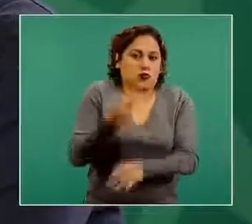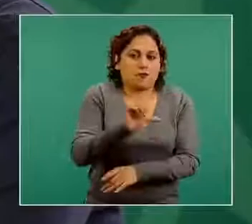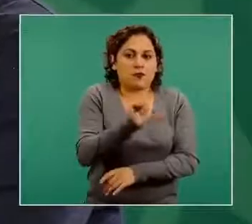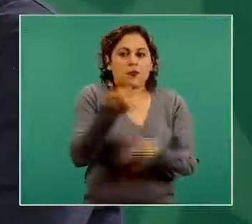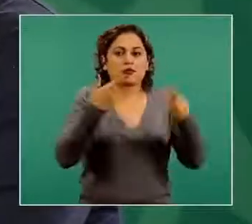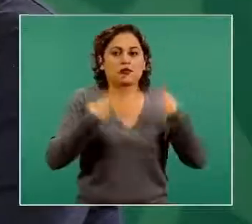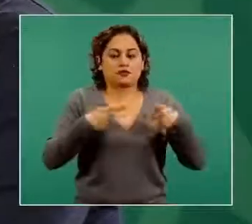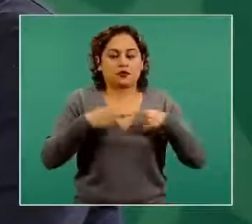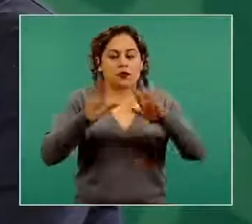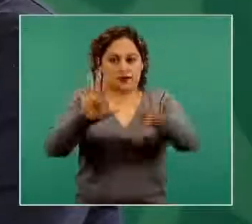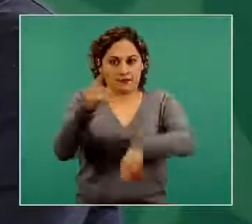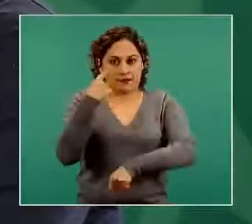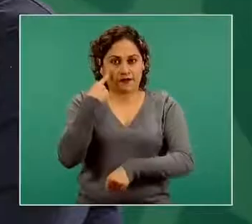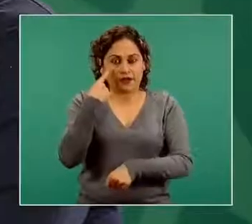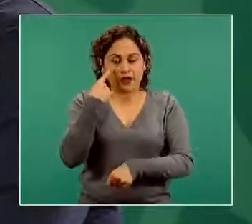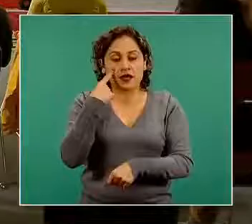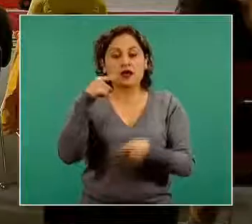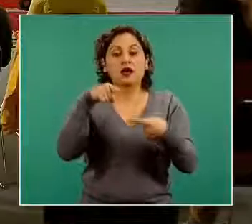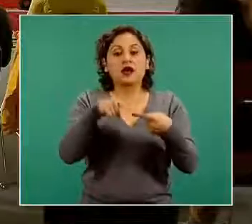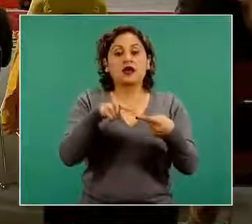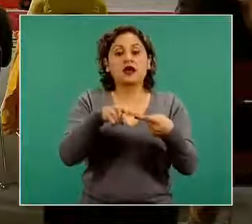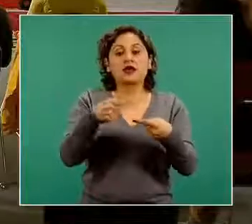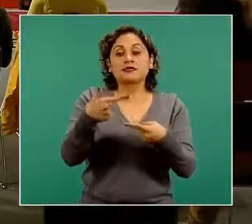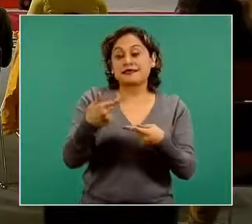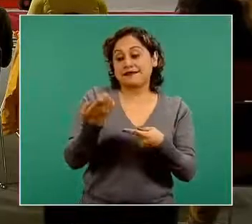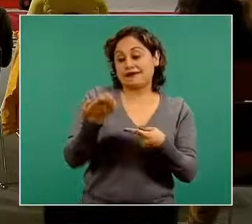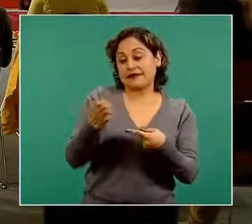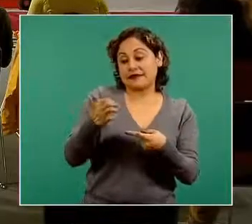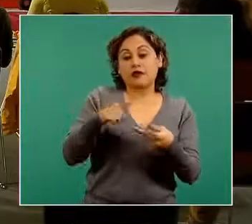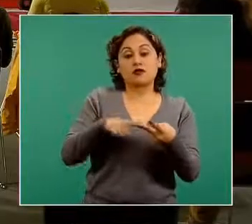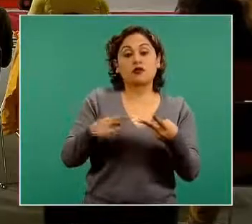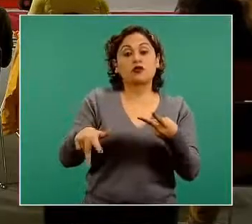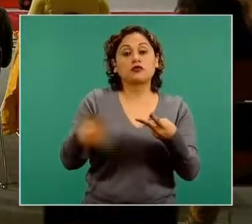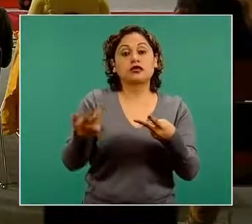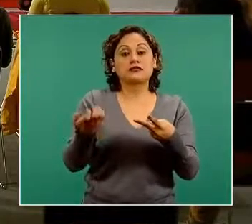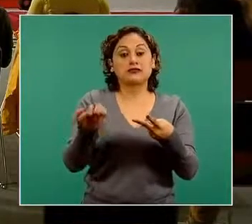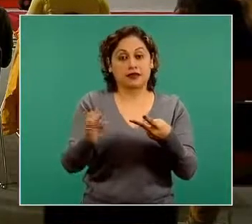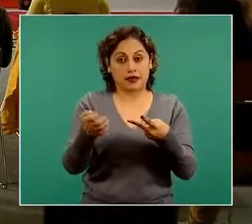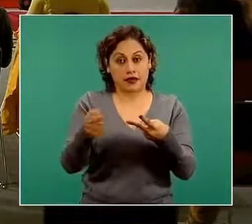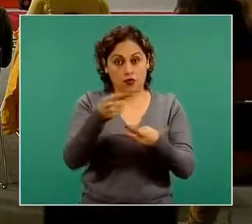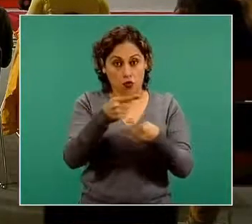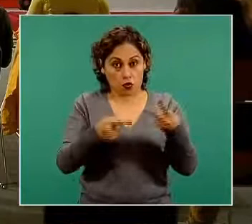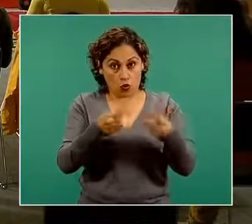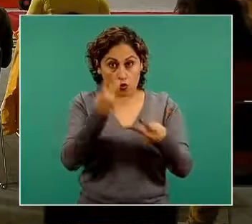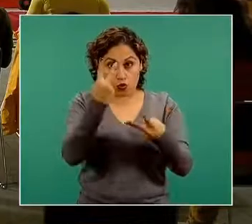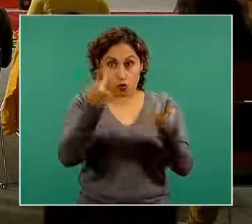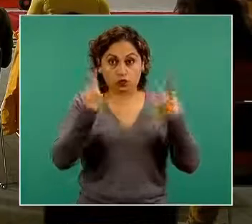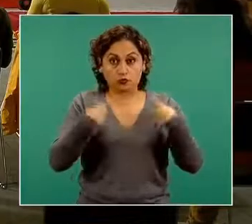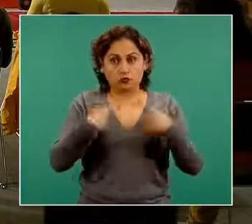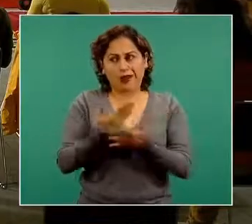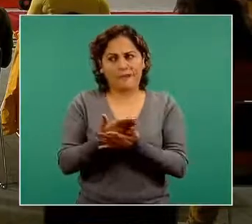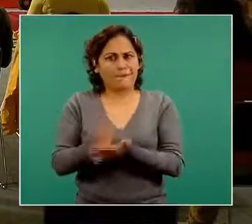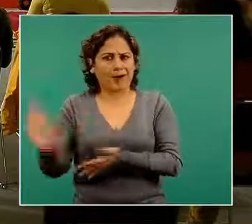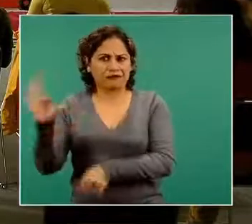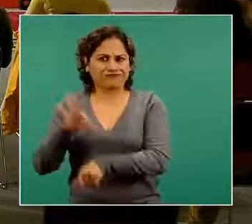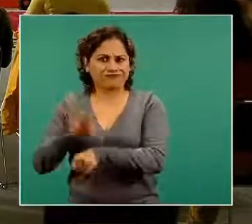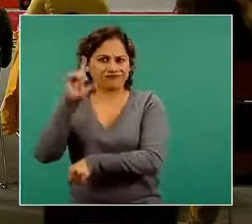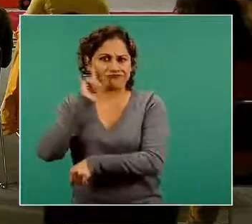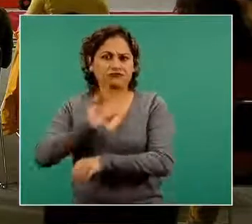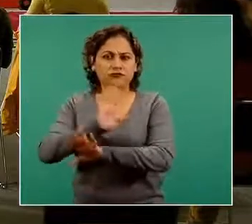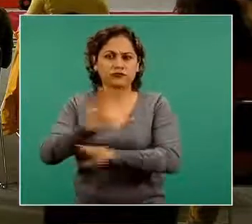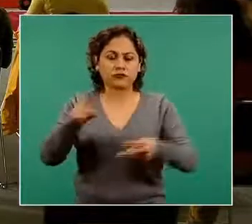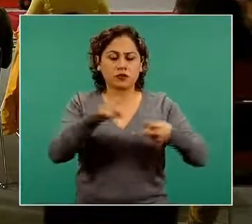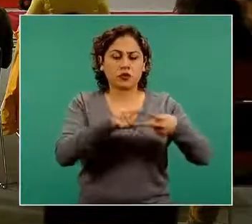puedo precisar. Uno sucedió el 7 de enero y el otro el 13 de enero. También son personas del sexo femenino de